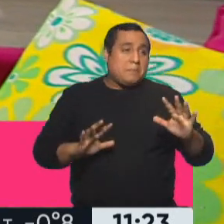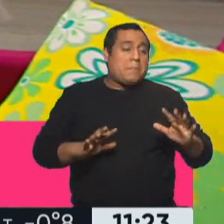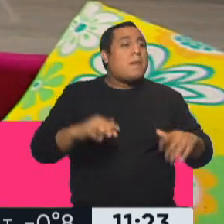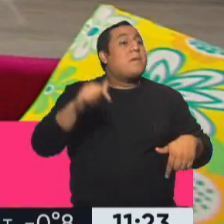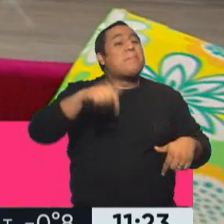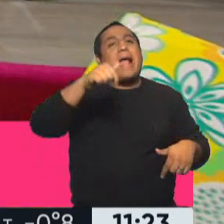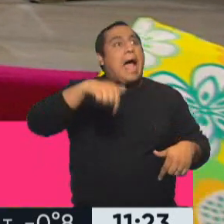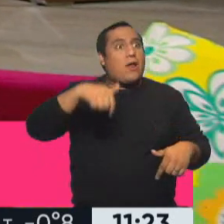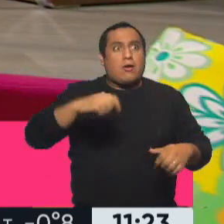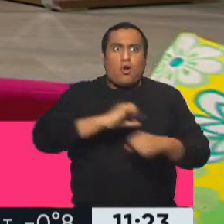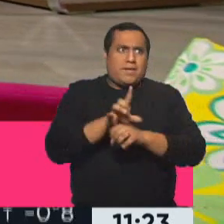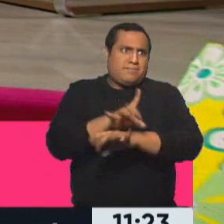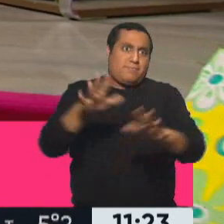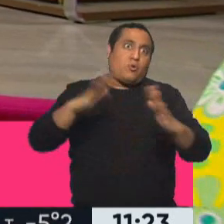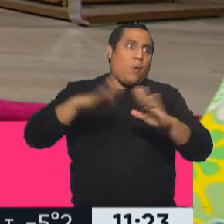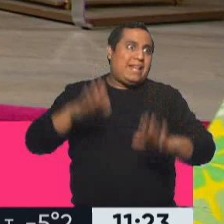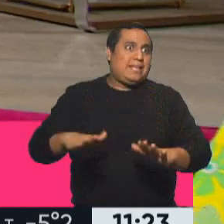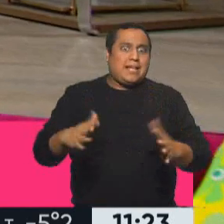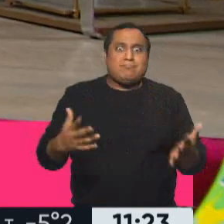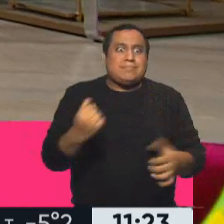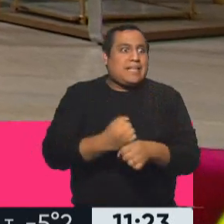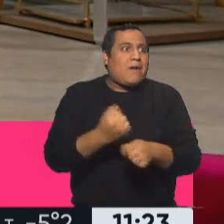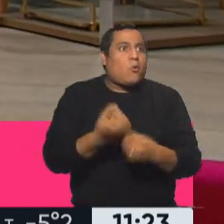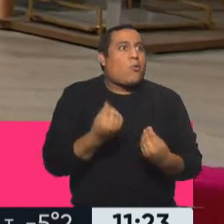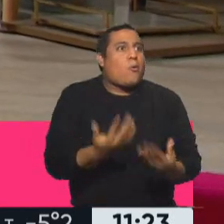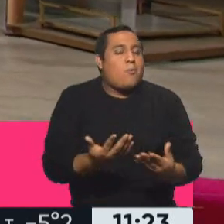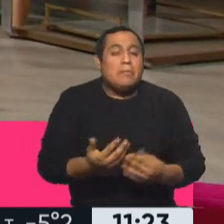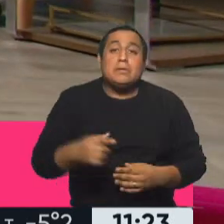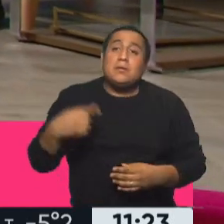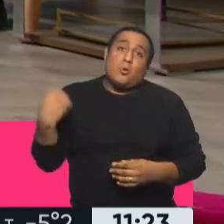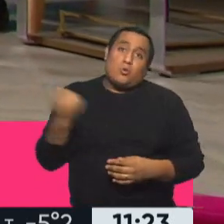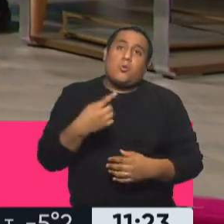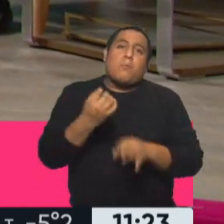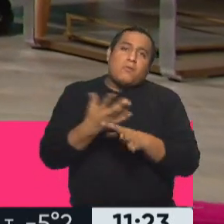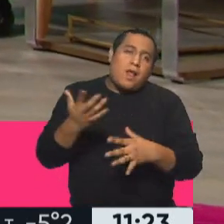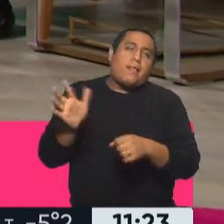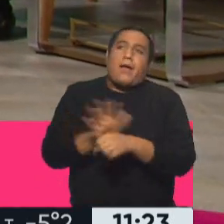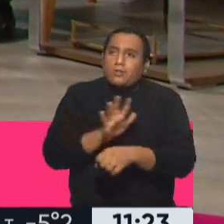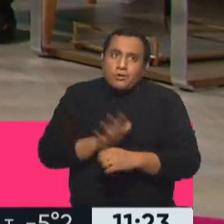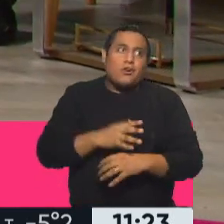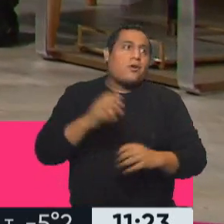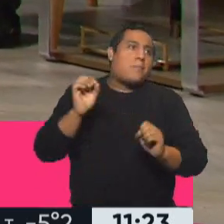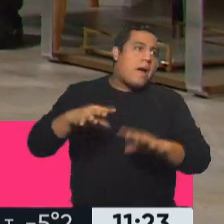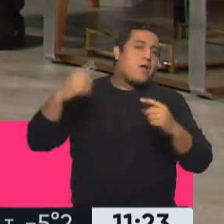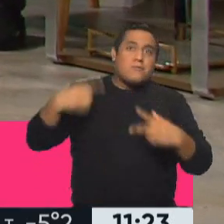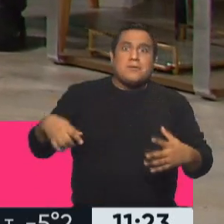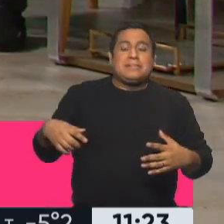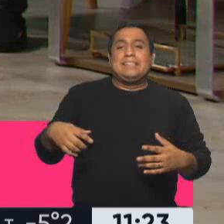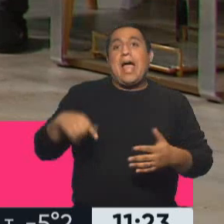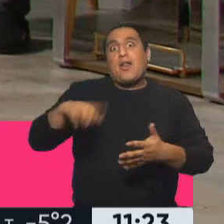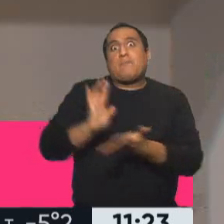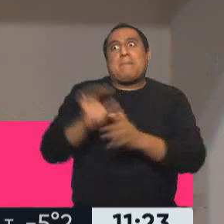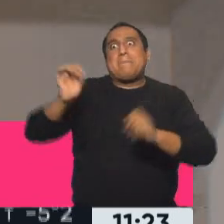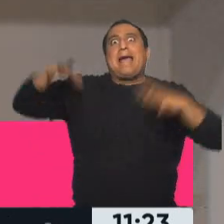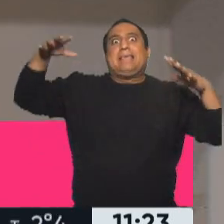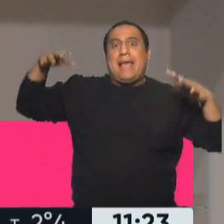Porque se puso complicado, se puso cuesta arriba. Y para los artistas fue muy difícil porque, bueno, había que hacer magia. Había que hacer magia y yo milagros no hago,